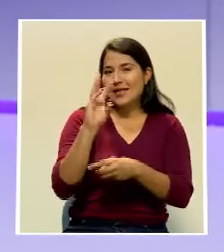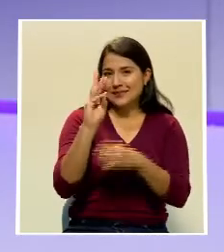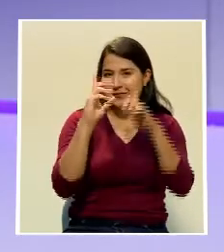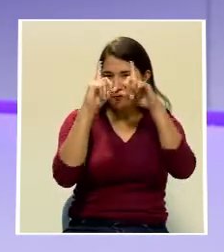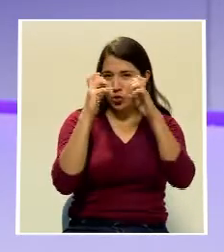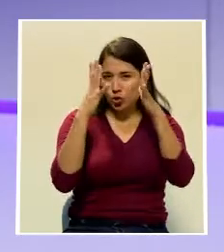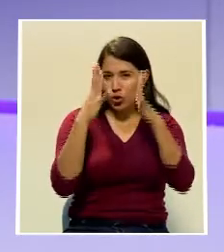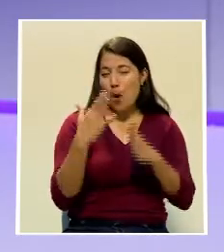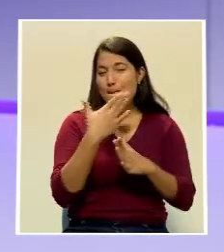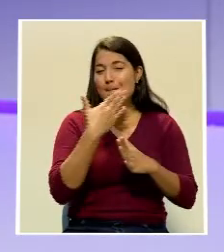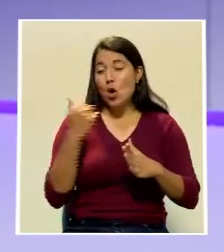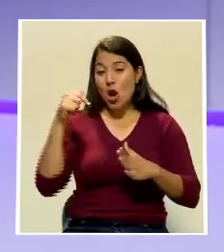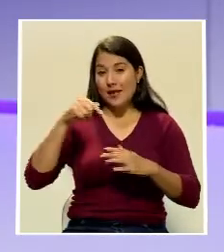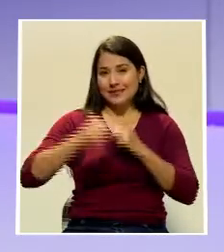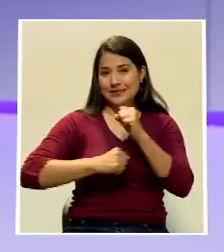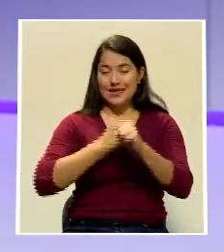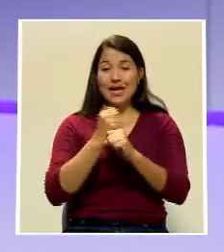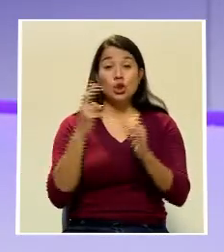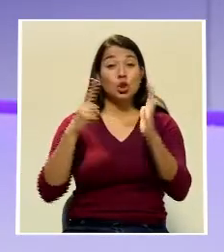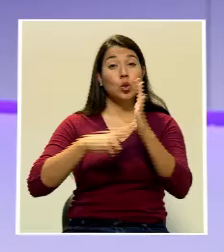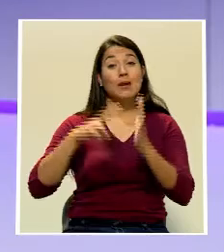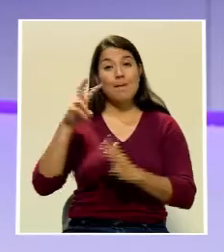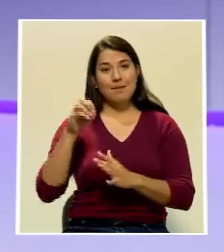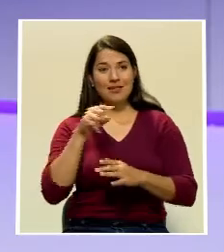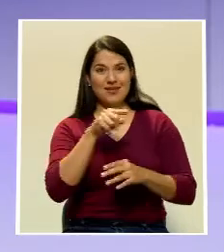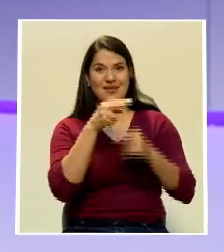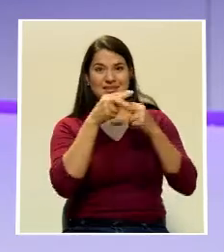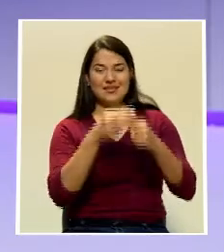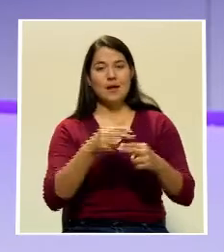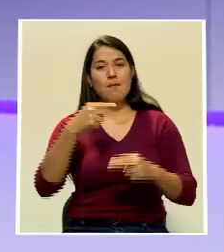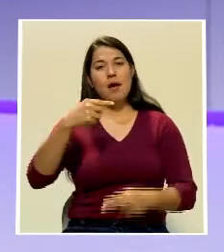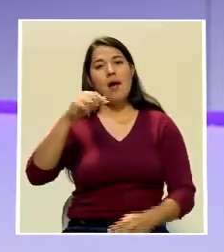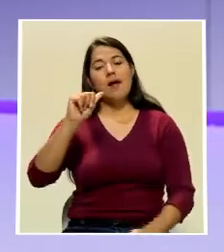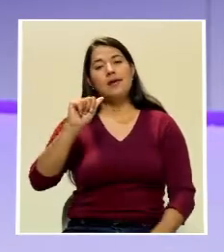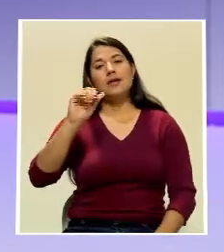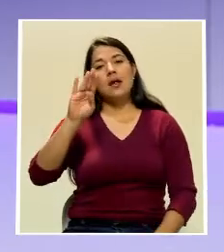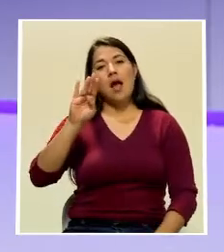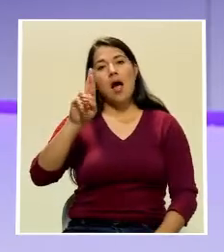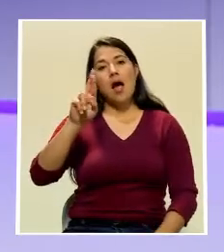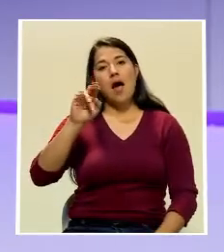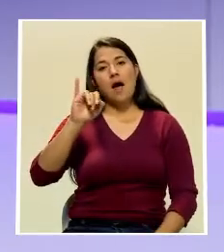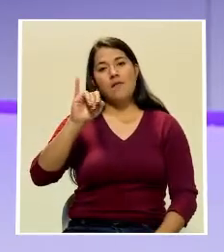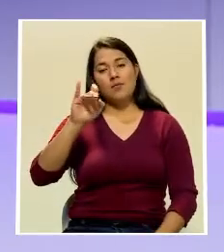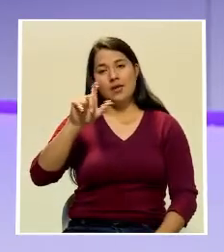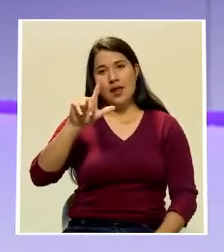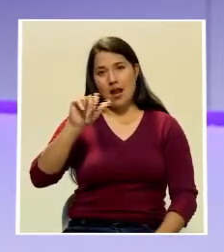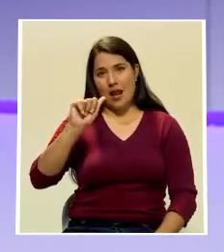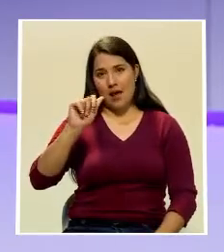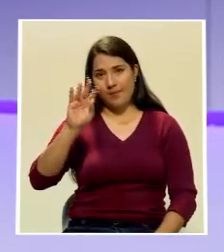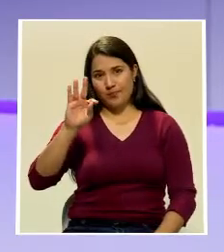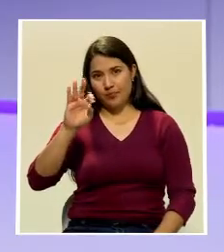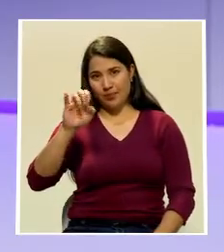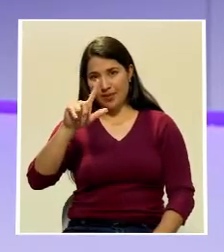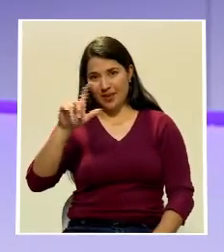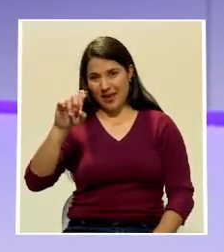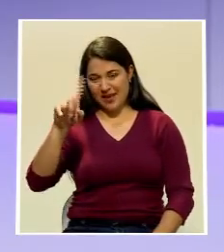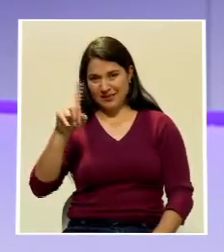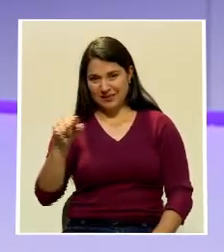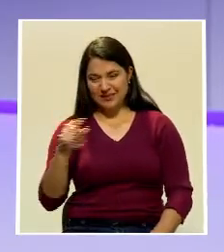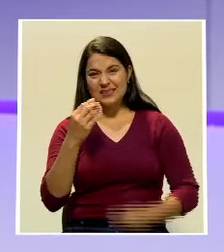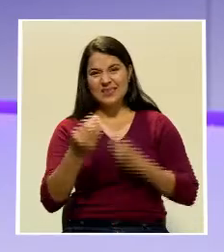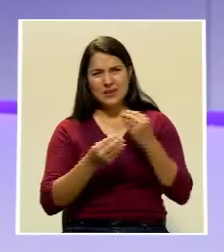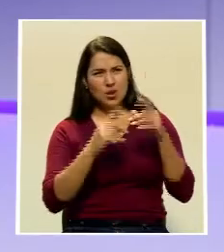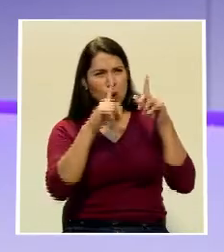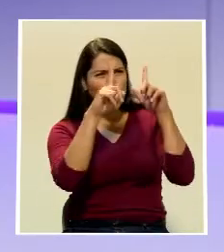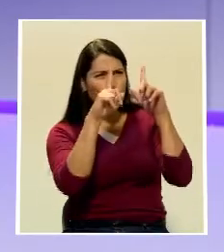2020. Se llama Gabriela Telles, puso su ojo a fotografiar una